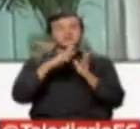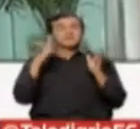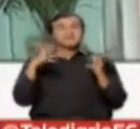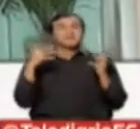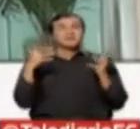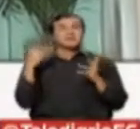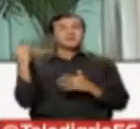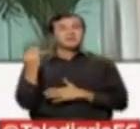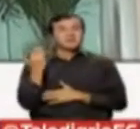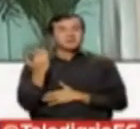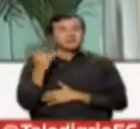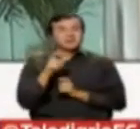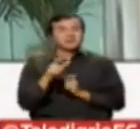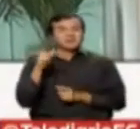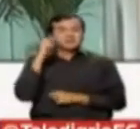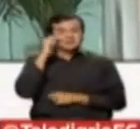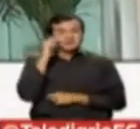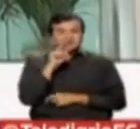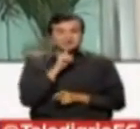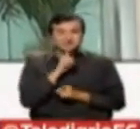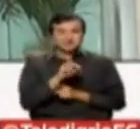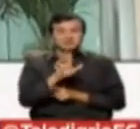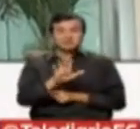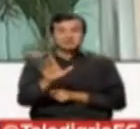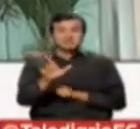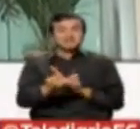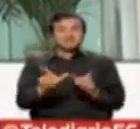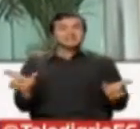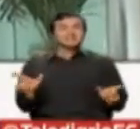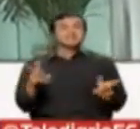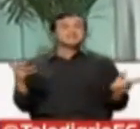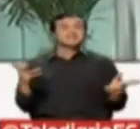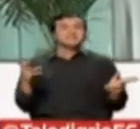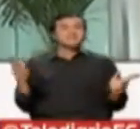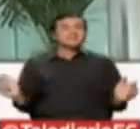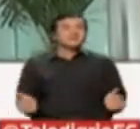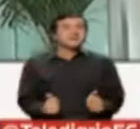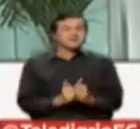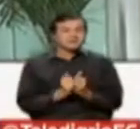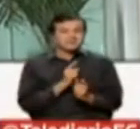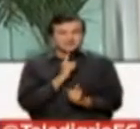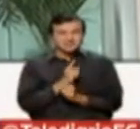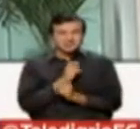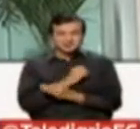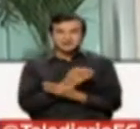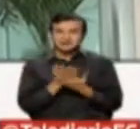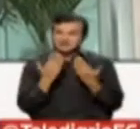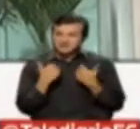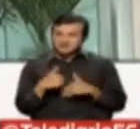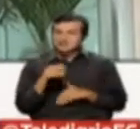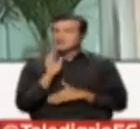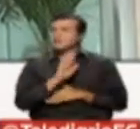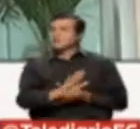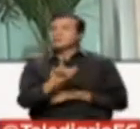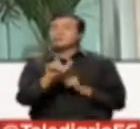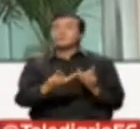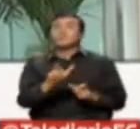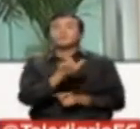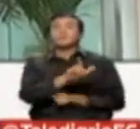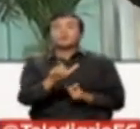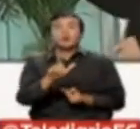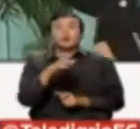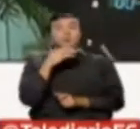chicos con síndrome de dawn quienes han tenido la oportunidad de estar con ellos darán cuenta de que se trata de personas